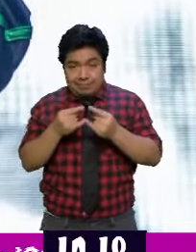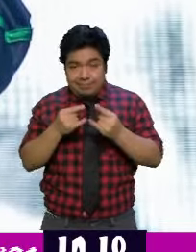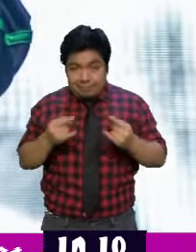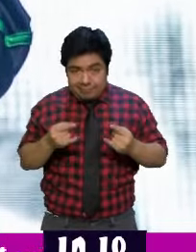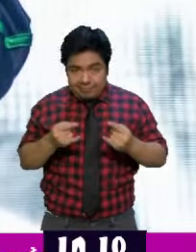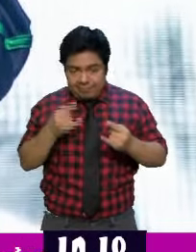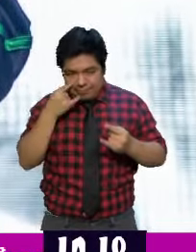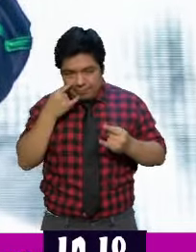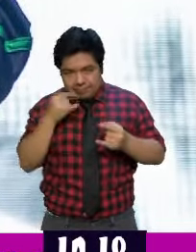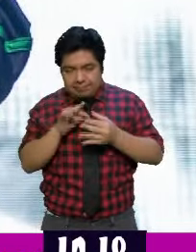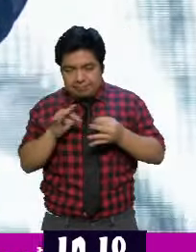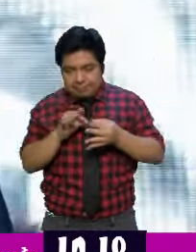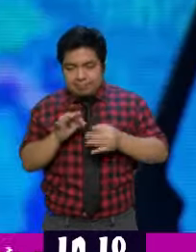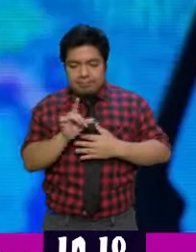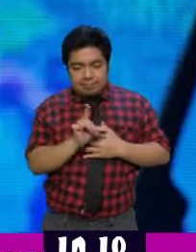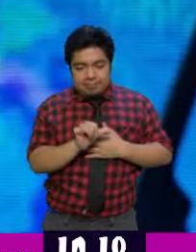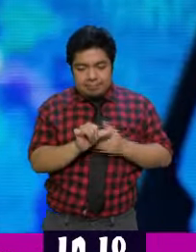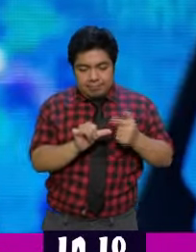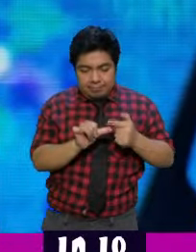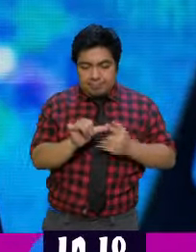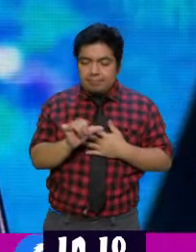la siguiente: es el ADN